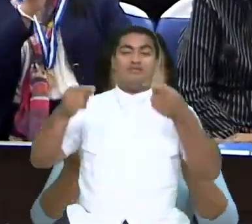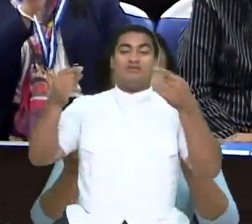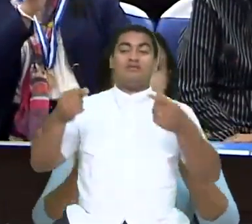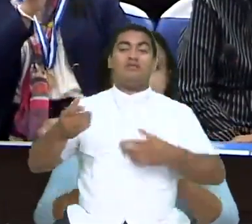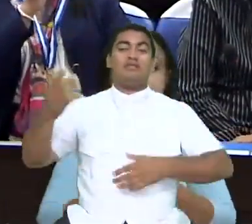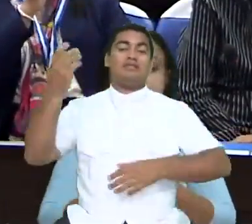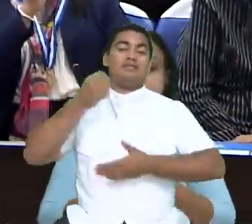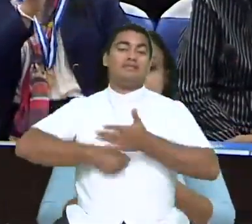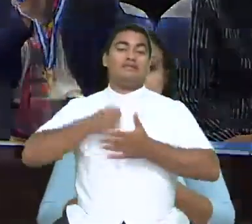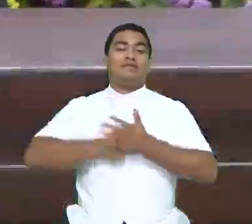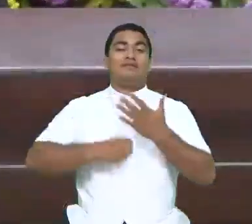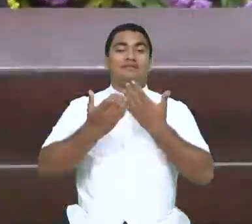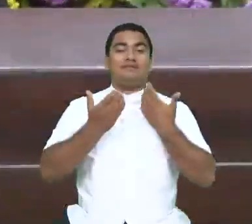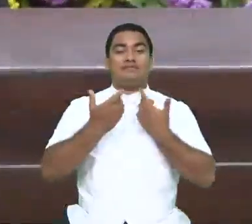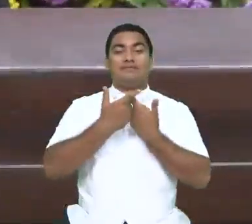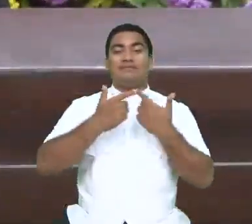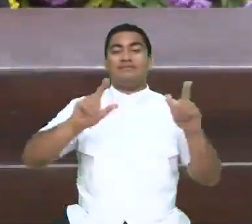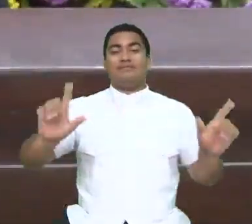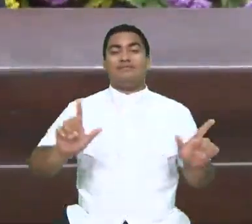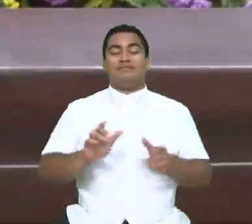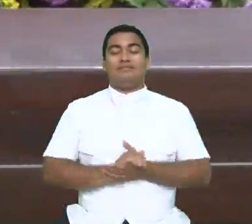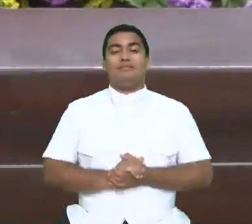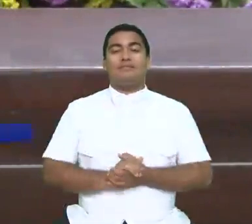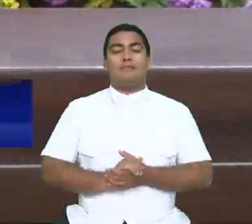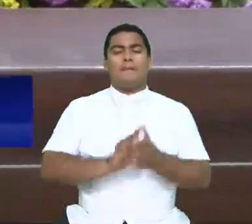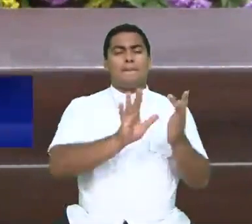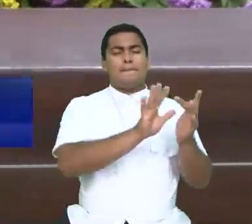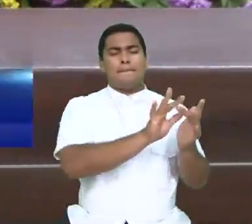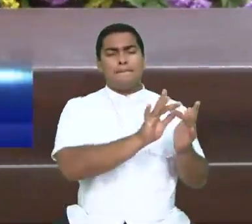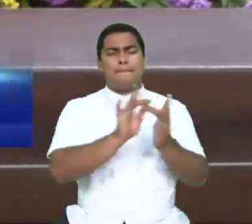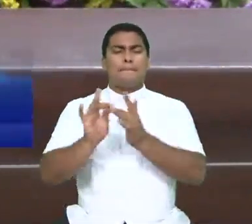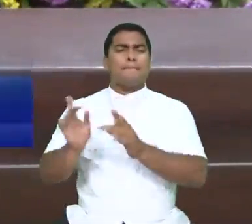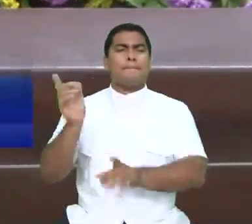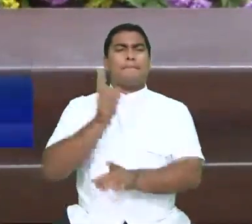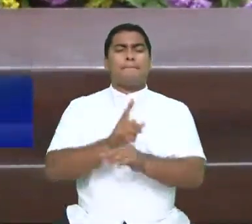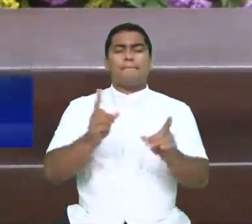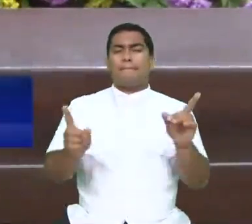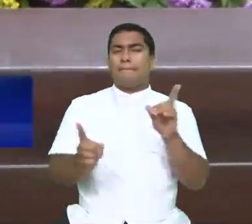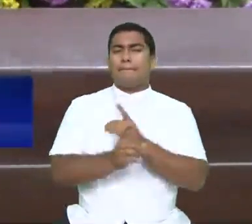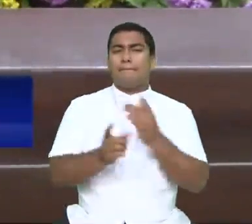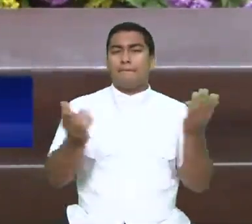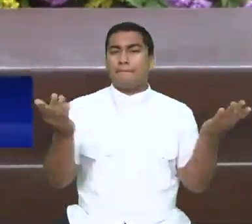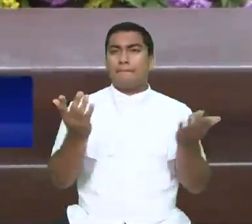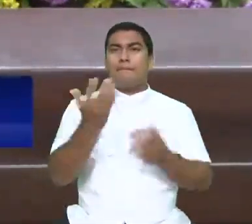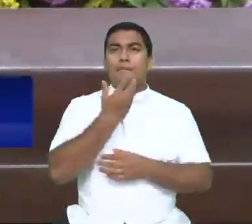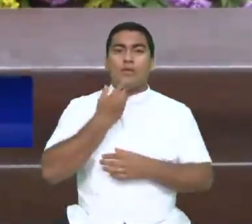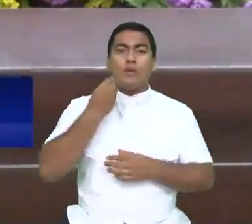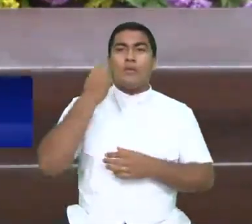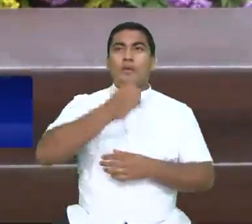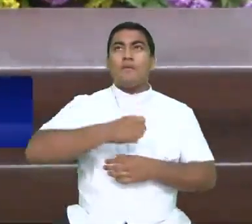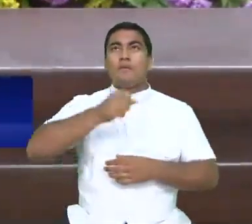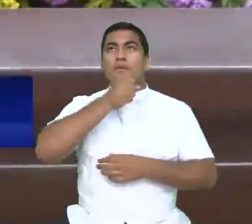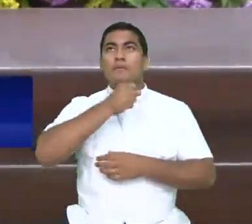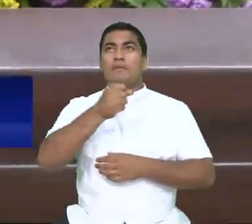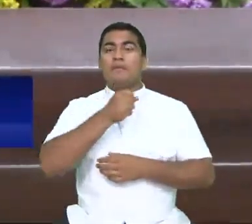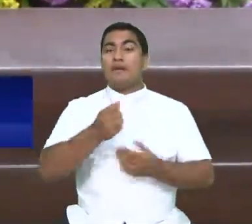defendían la libertad. Y especialmente debemos de procurar que los jóvenes periodistas que están